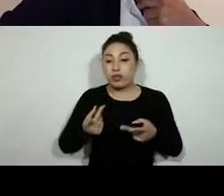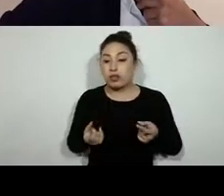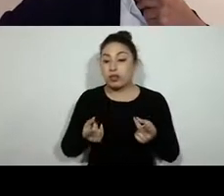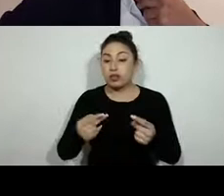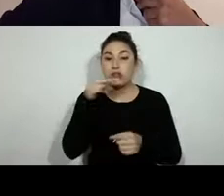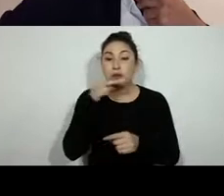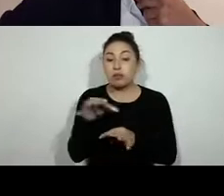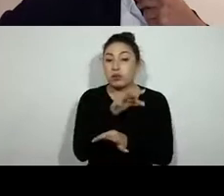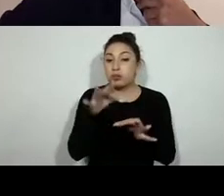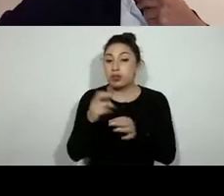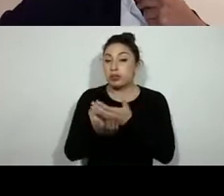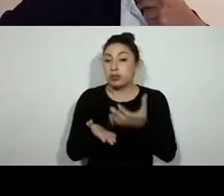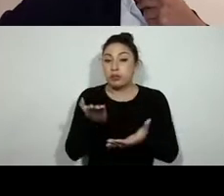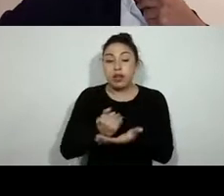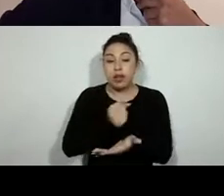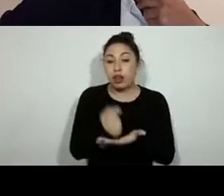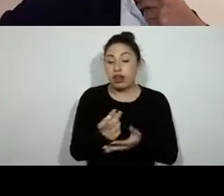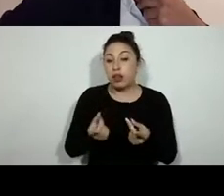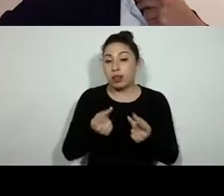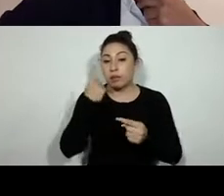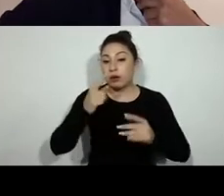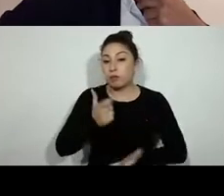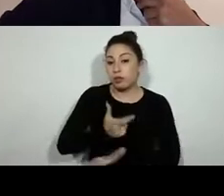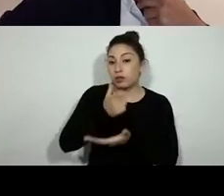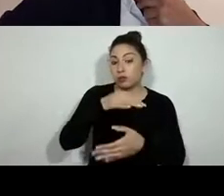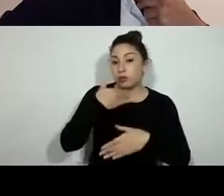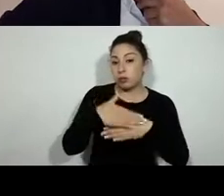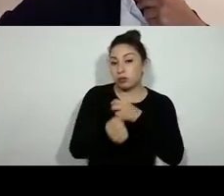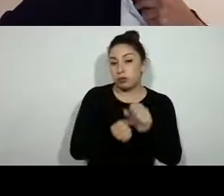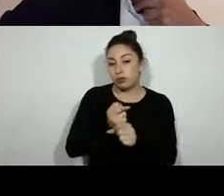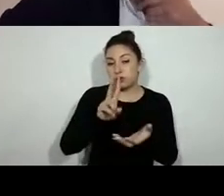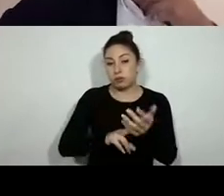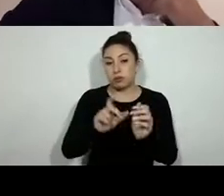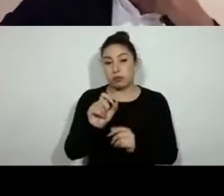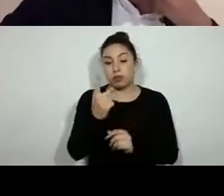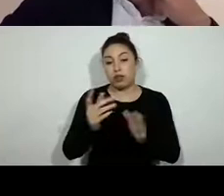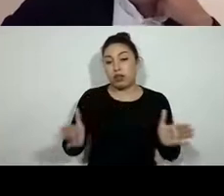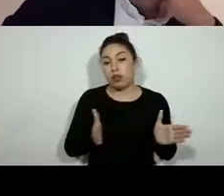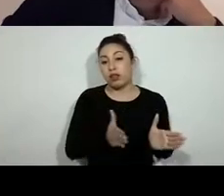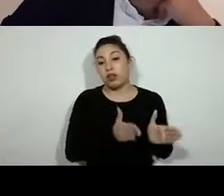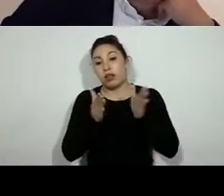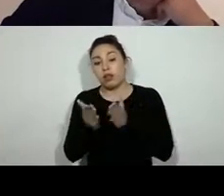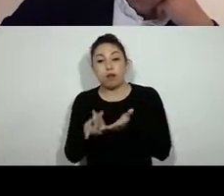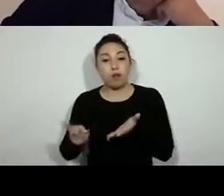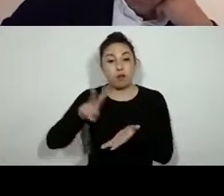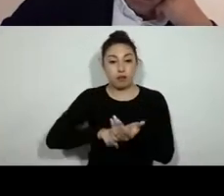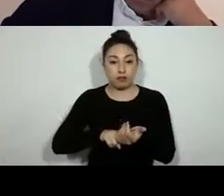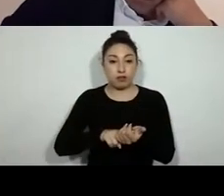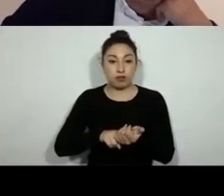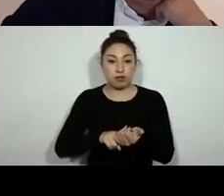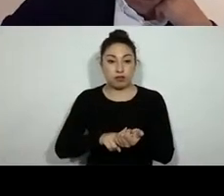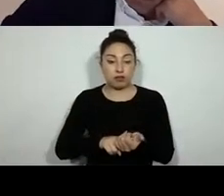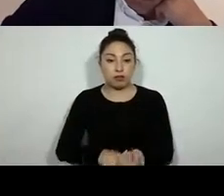jurídico-política a los presupuestos participativos de este año, se le está atropellando a los ciudadanos. Y eso es otro asunto, independientemente del turno